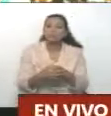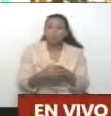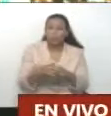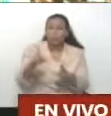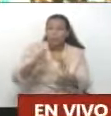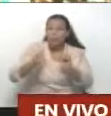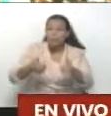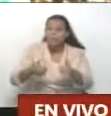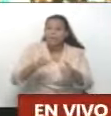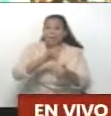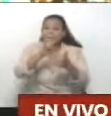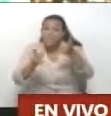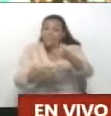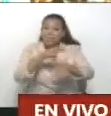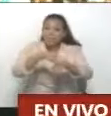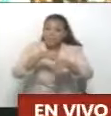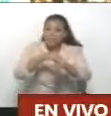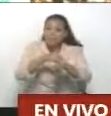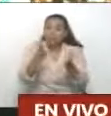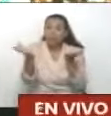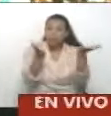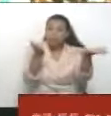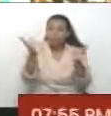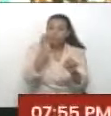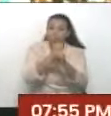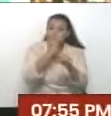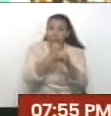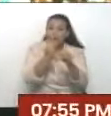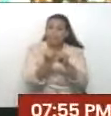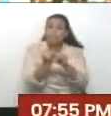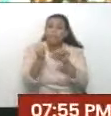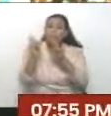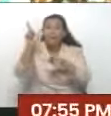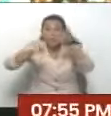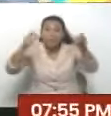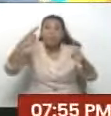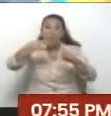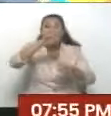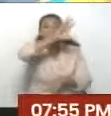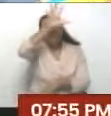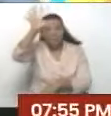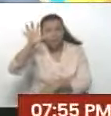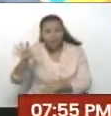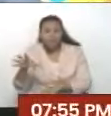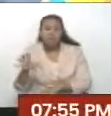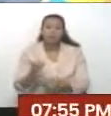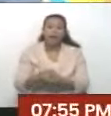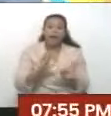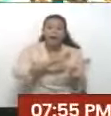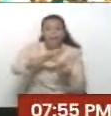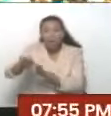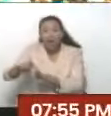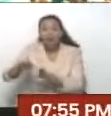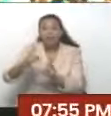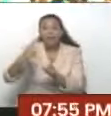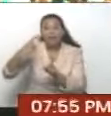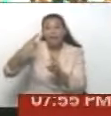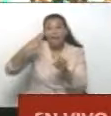de hoy Viceministro de Relaciones Exteriores para la Migración Venezolana y va a tener la rectoría, la